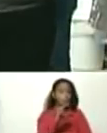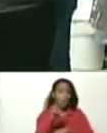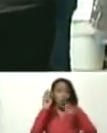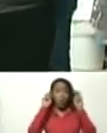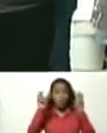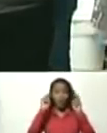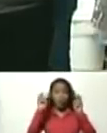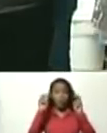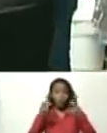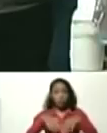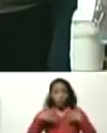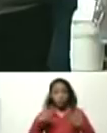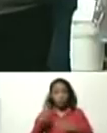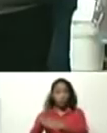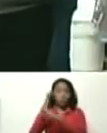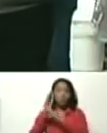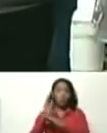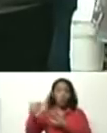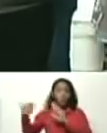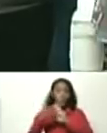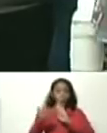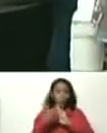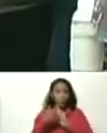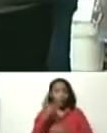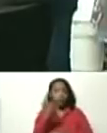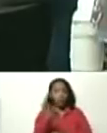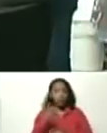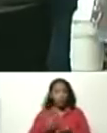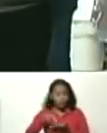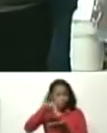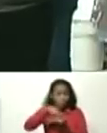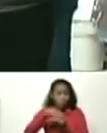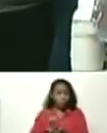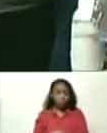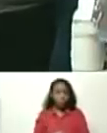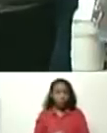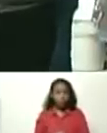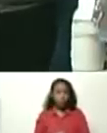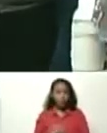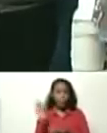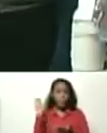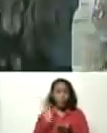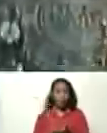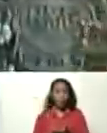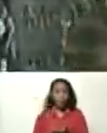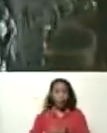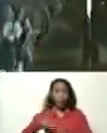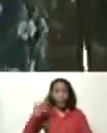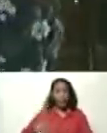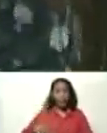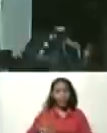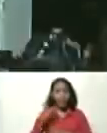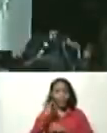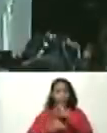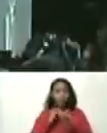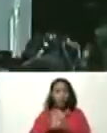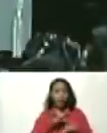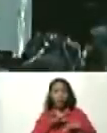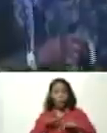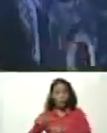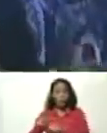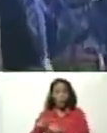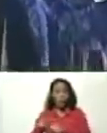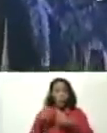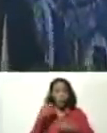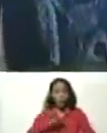condiciones de bloqueo, sanciones. Usted ha saltado todo eso que ha puesto la derecha internacional, el capitalismo, para